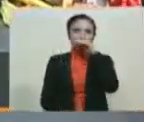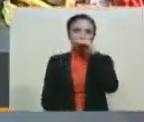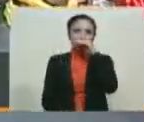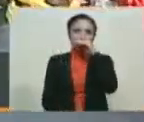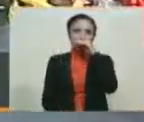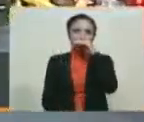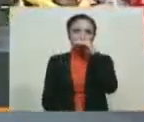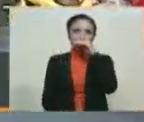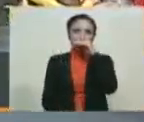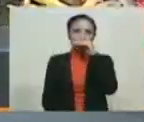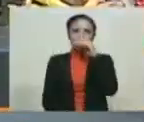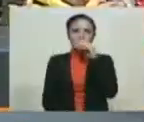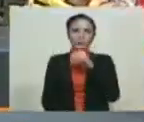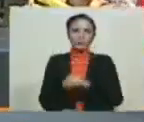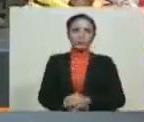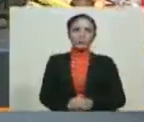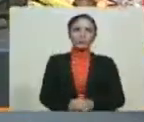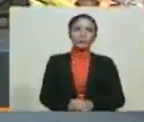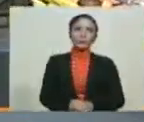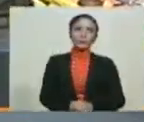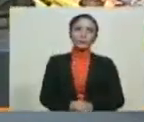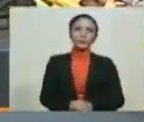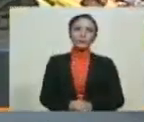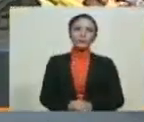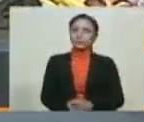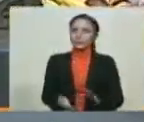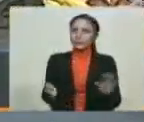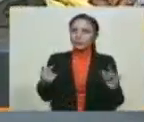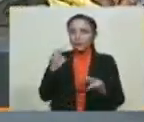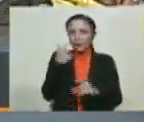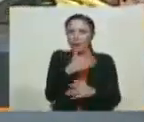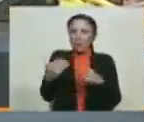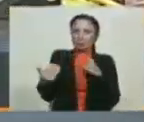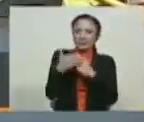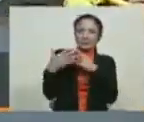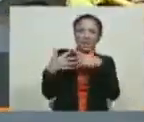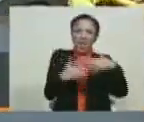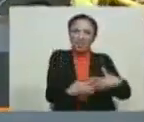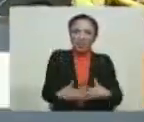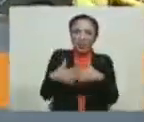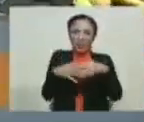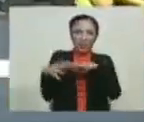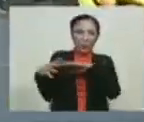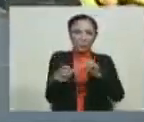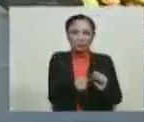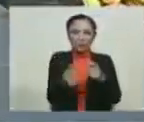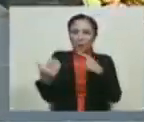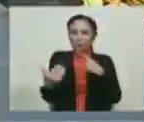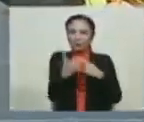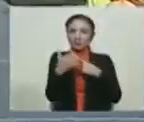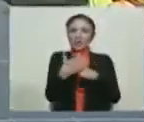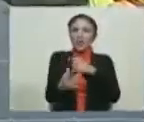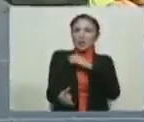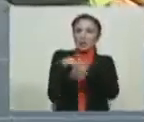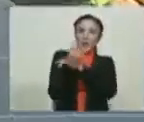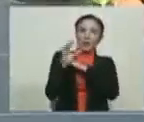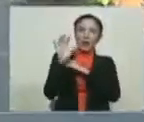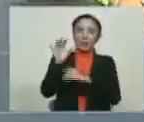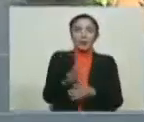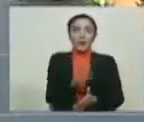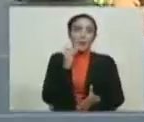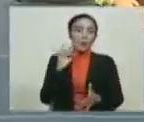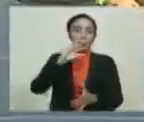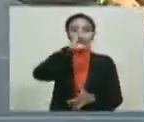imperialismo cuando nuestro pueblo ve la agresión de los traidores a la patria como la basura de julio